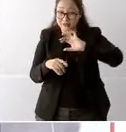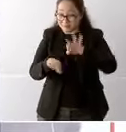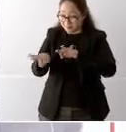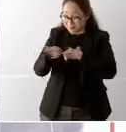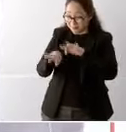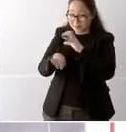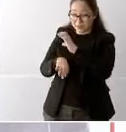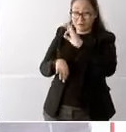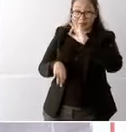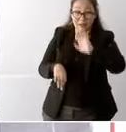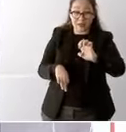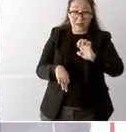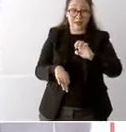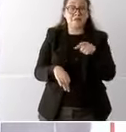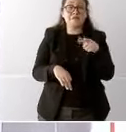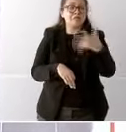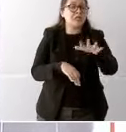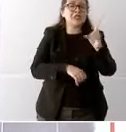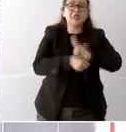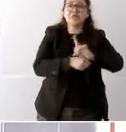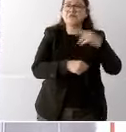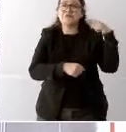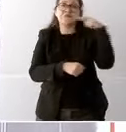de Electricidad? En 10 días.